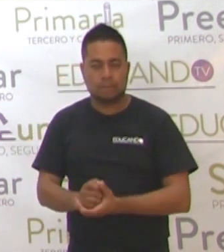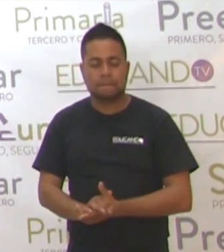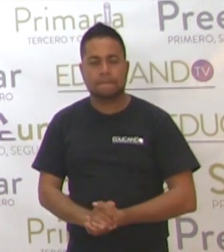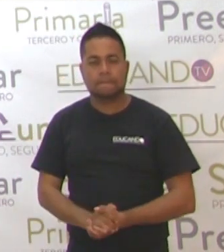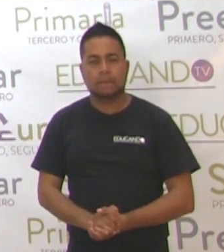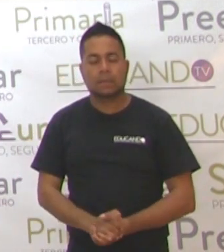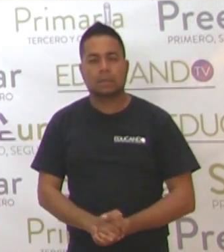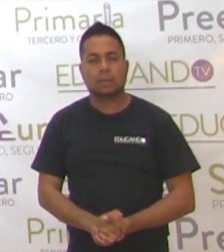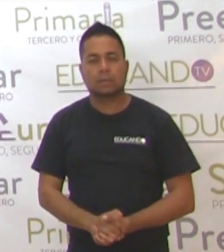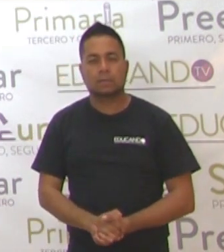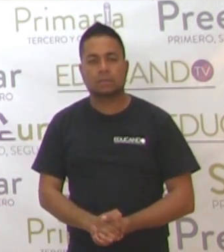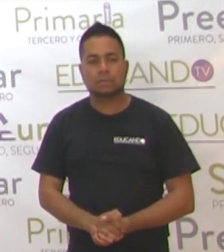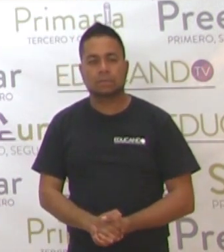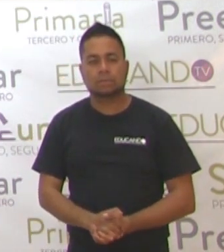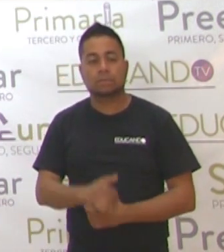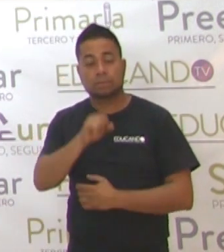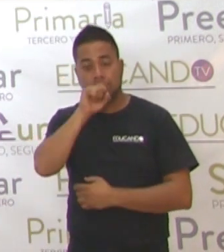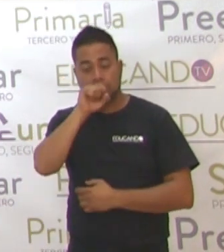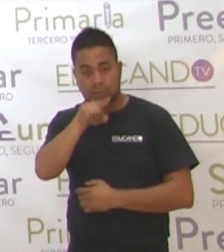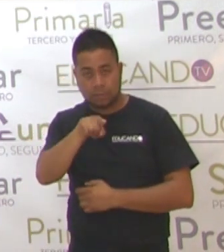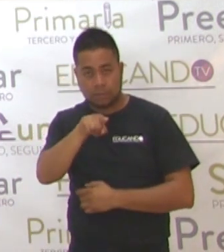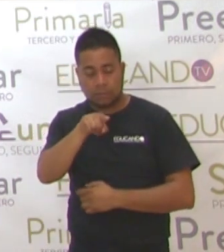hablamos también